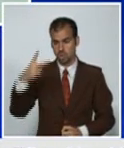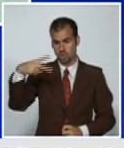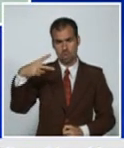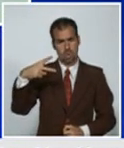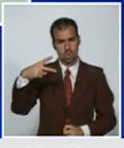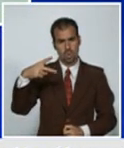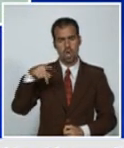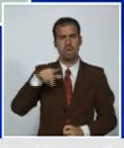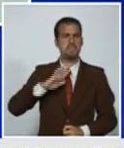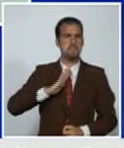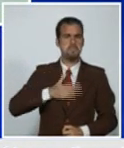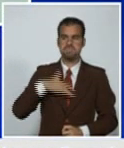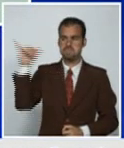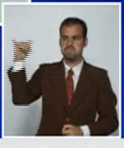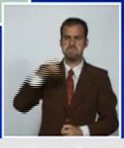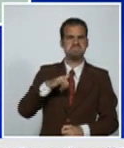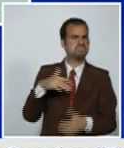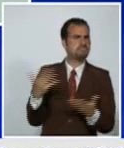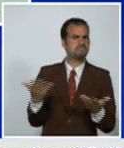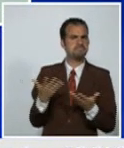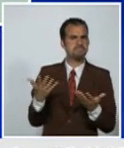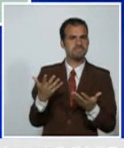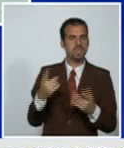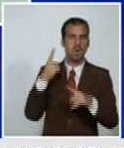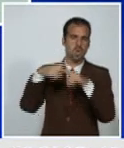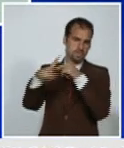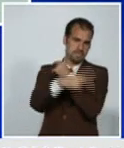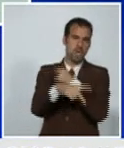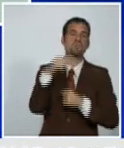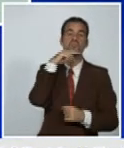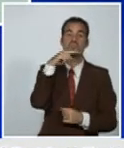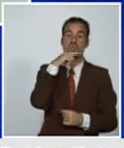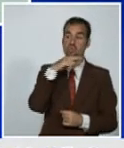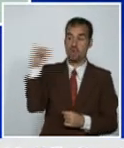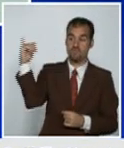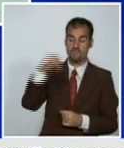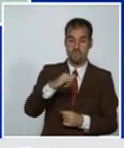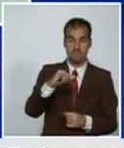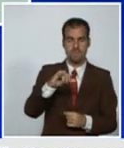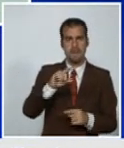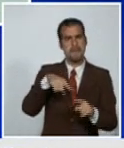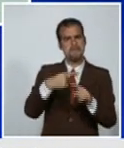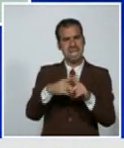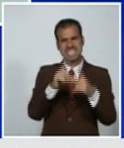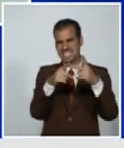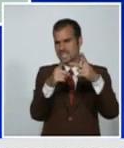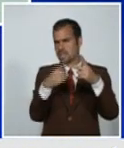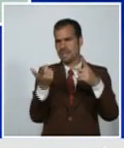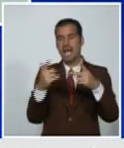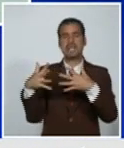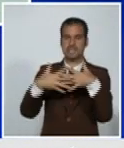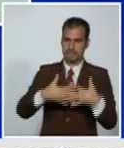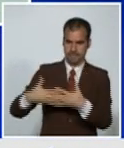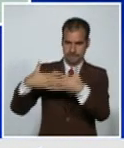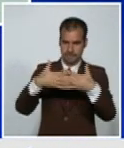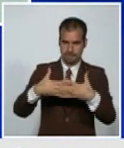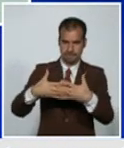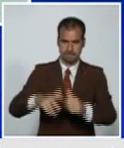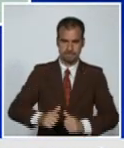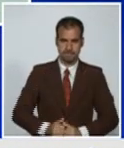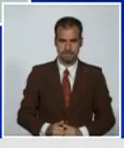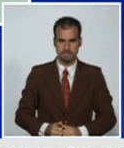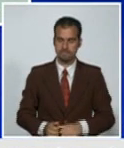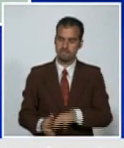cubanos procedentes, uno de Rusia y uno de Estados Unidos. Un caso de